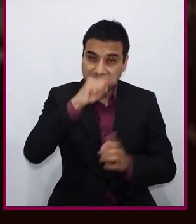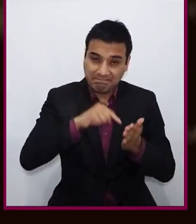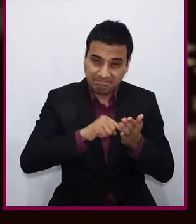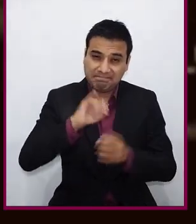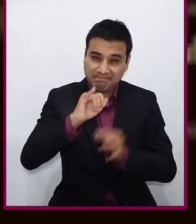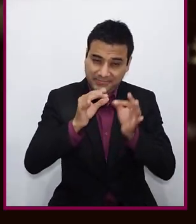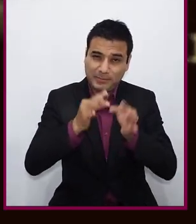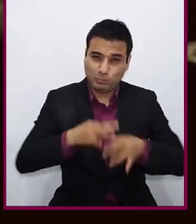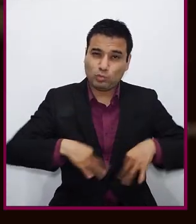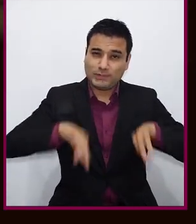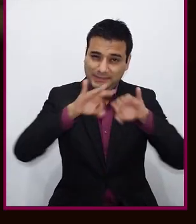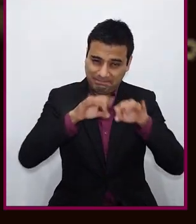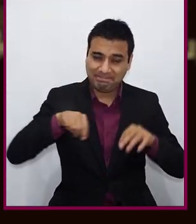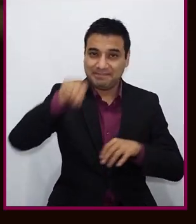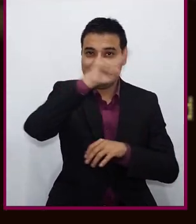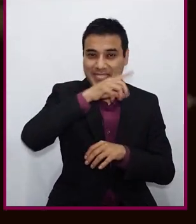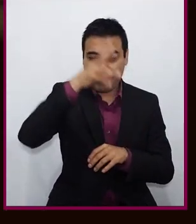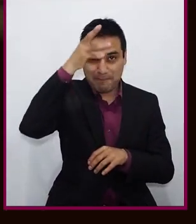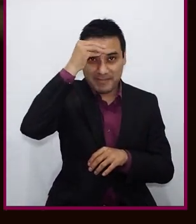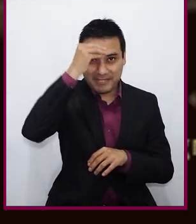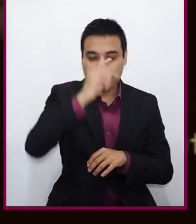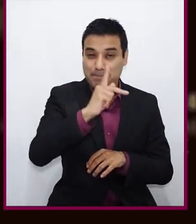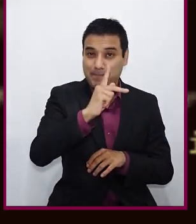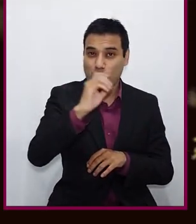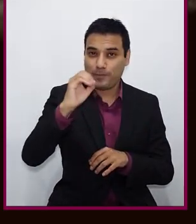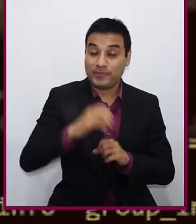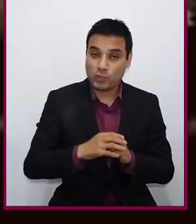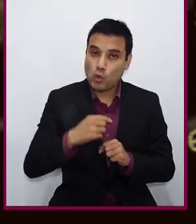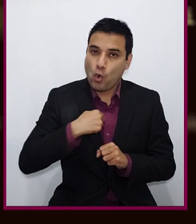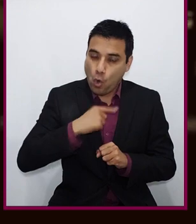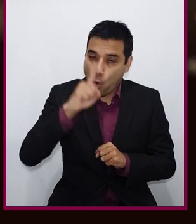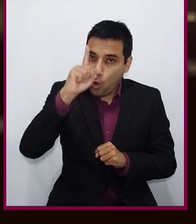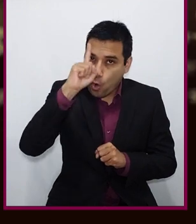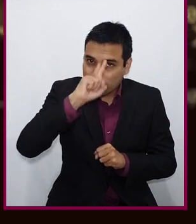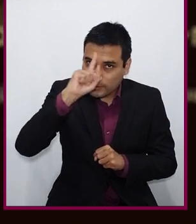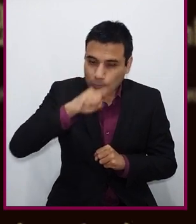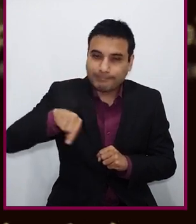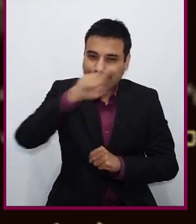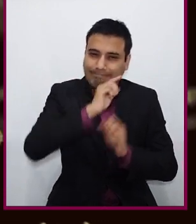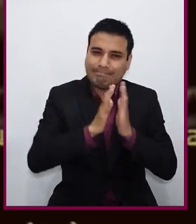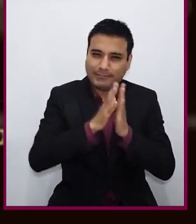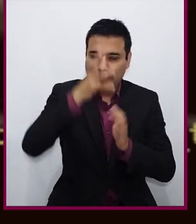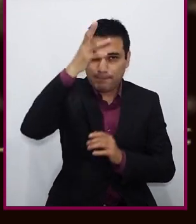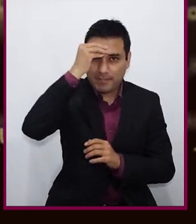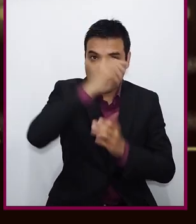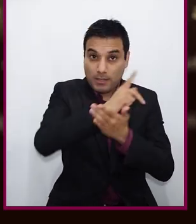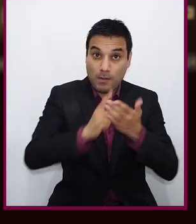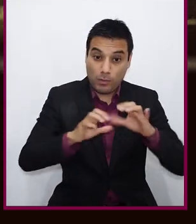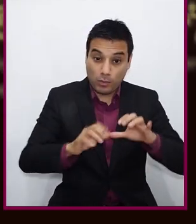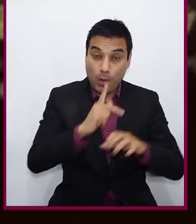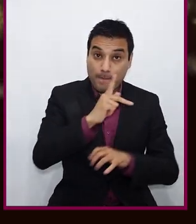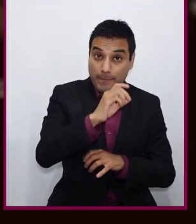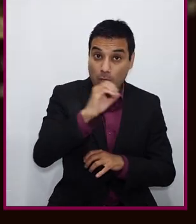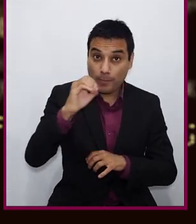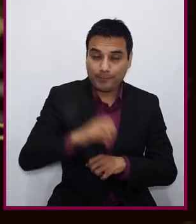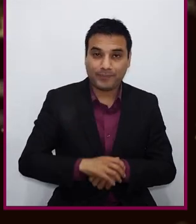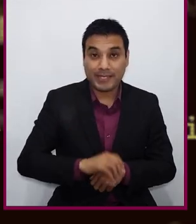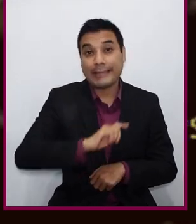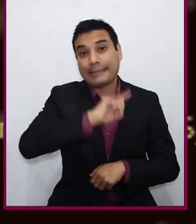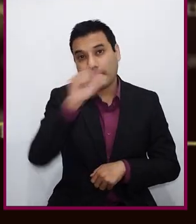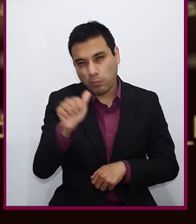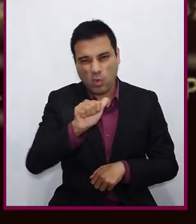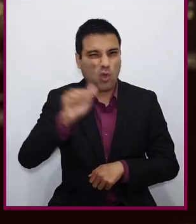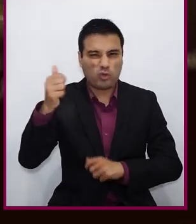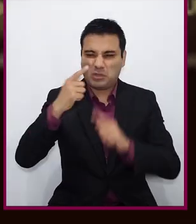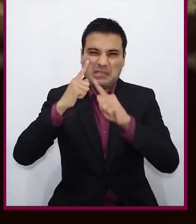recomendaría en principio que aprendan a orientado a objetos y posterior los demás paradigmas de programación nos va a ser mucho más sencillo